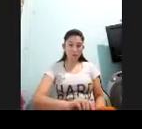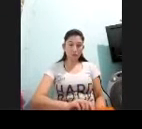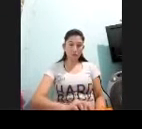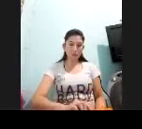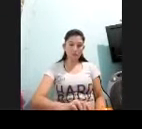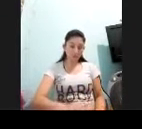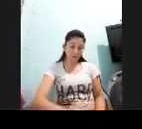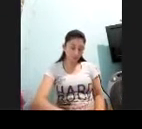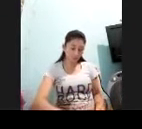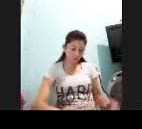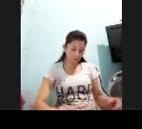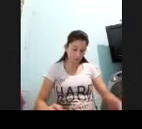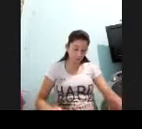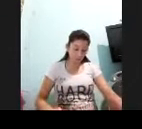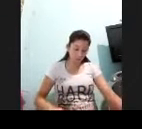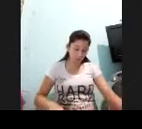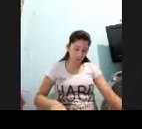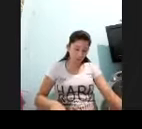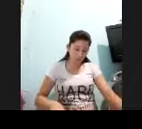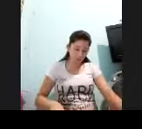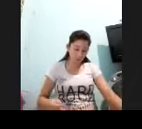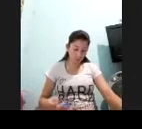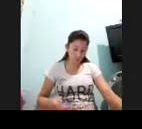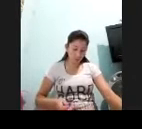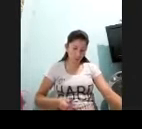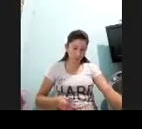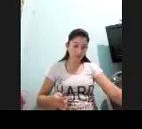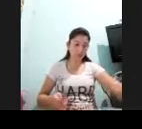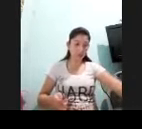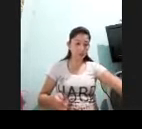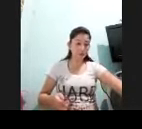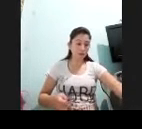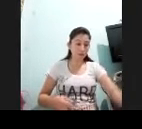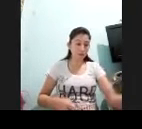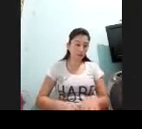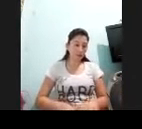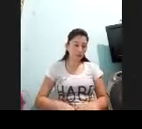La estructura de la oración de lo que estábamos viendo. Simple present, yes. Uh-huh.